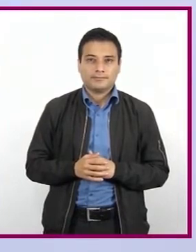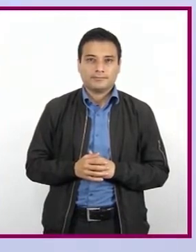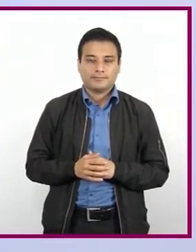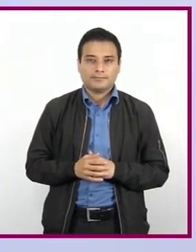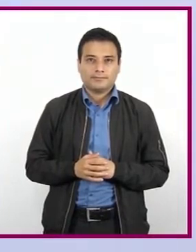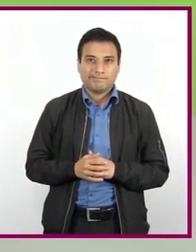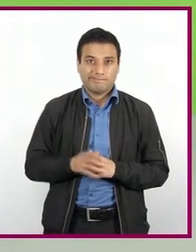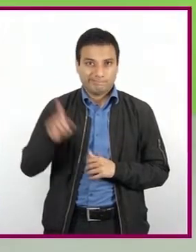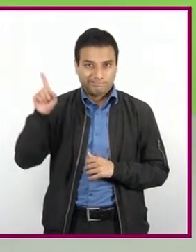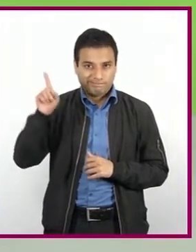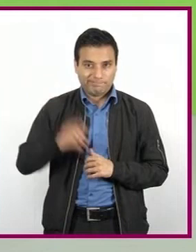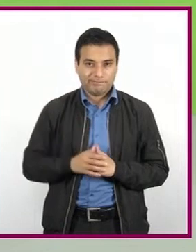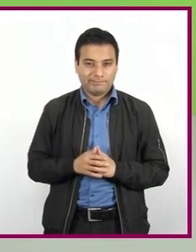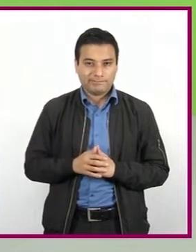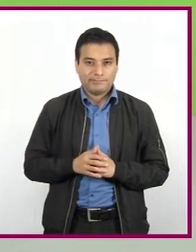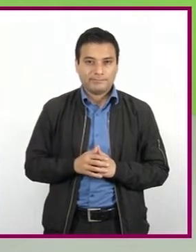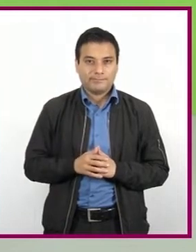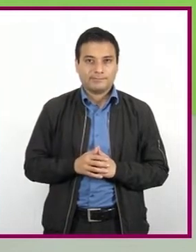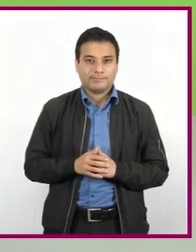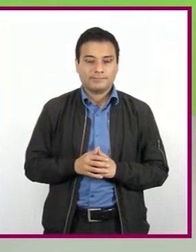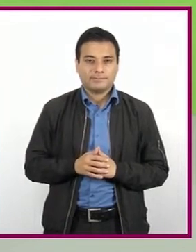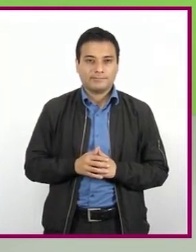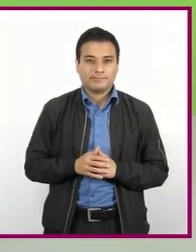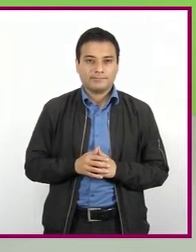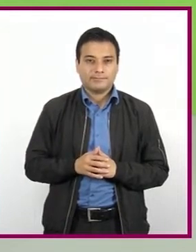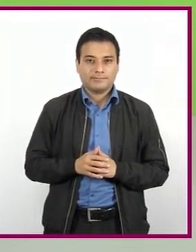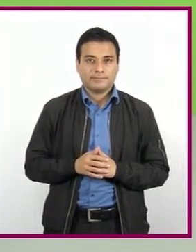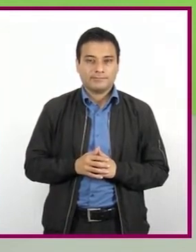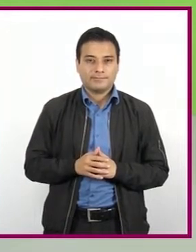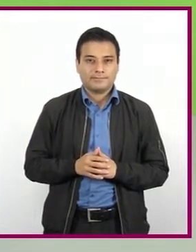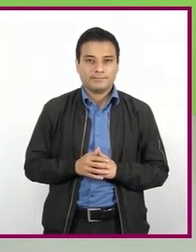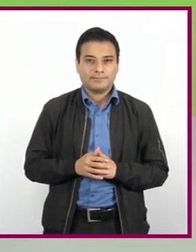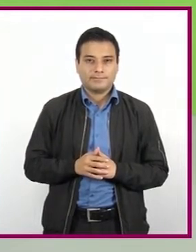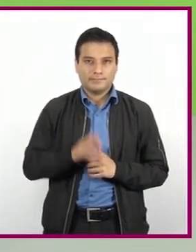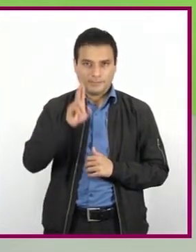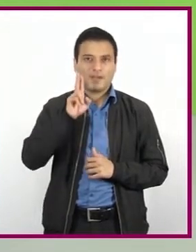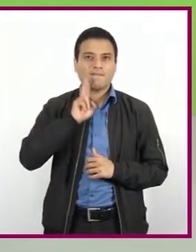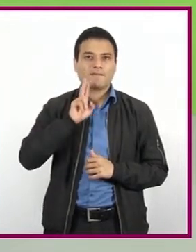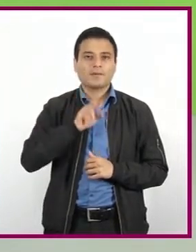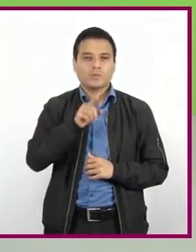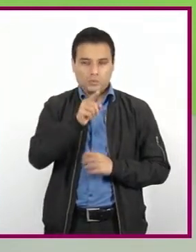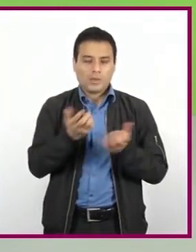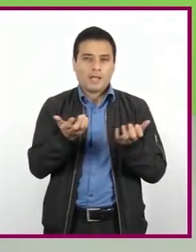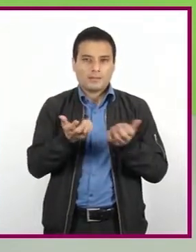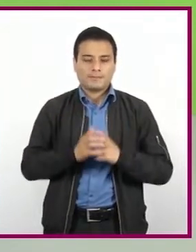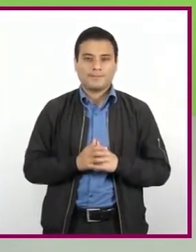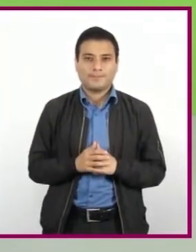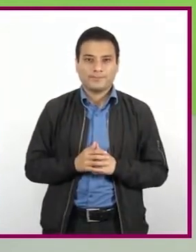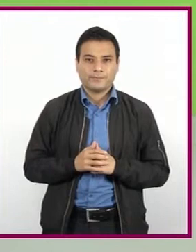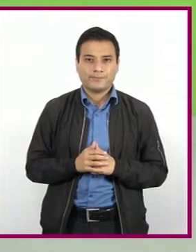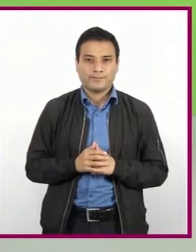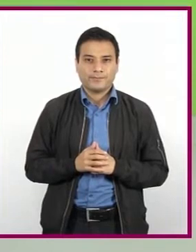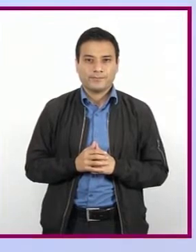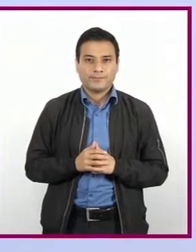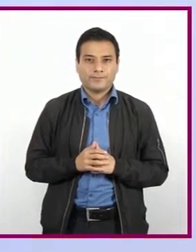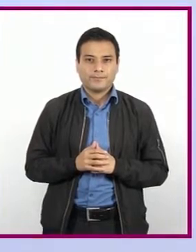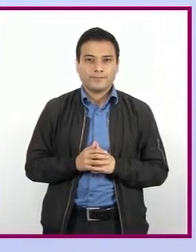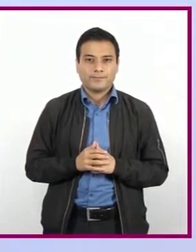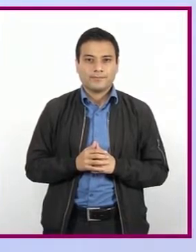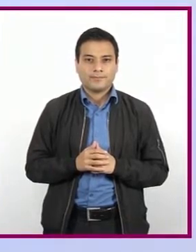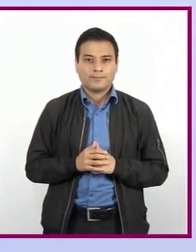Entonces, coloca tu mano para ver si ocurre lo que predices. Pues